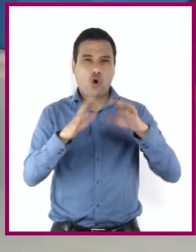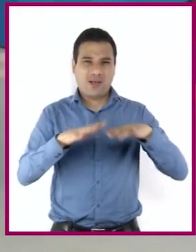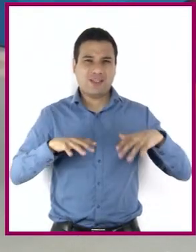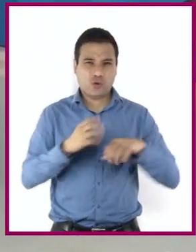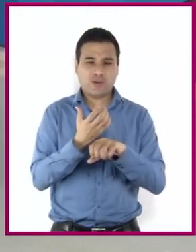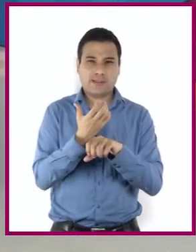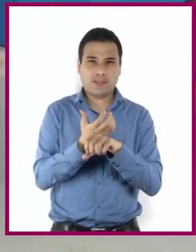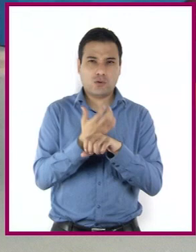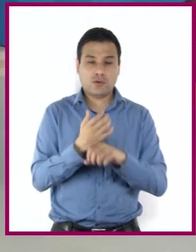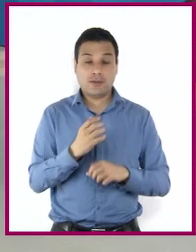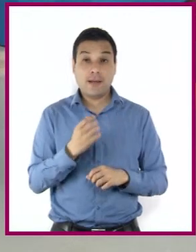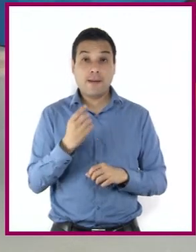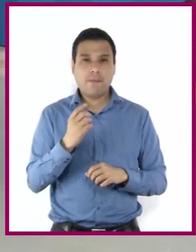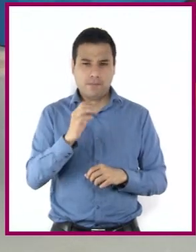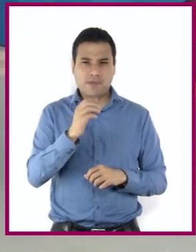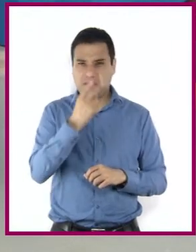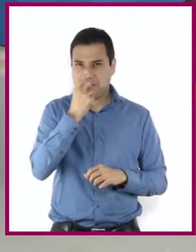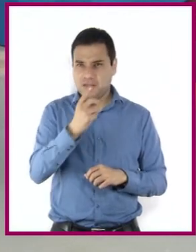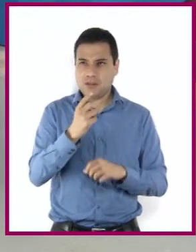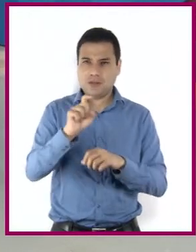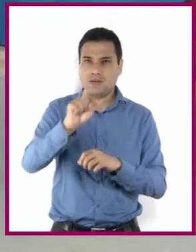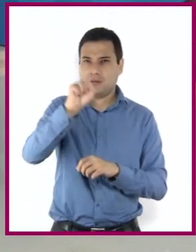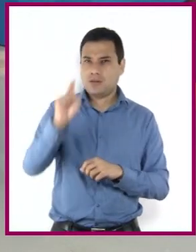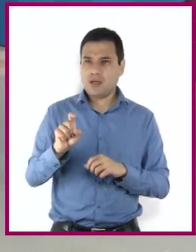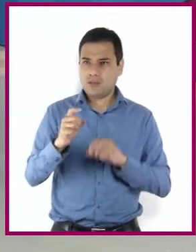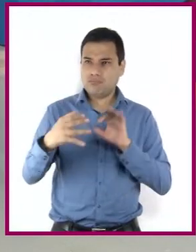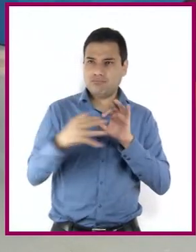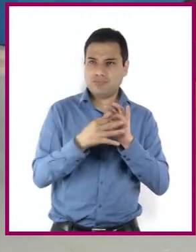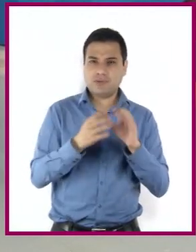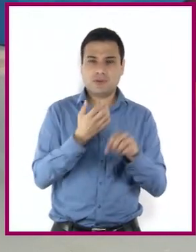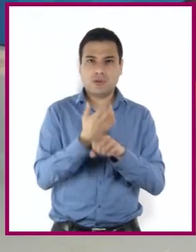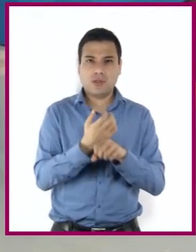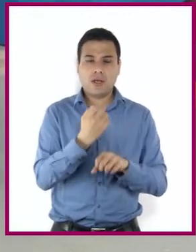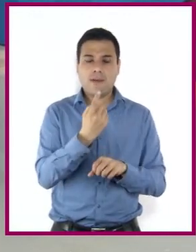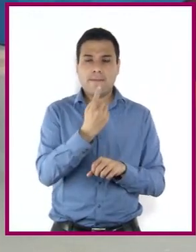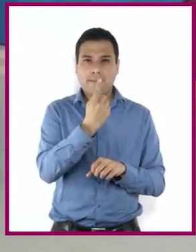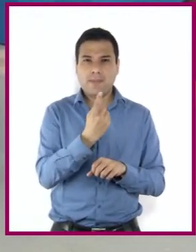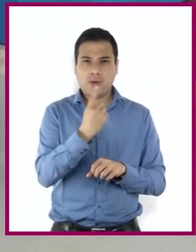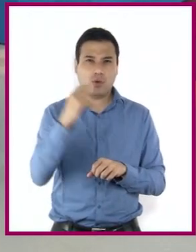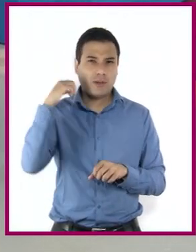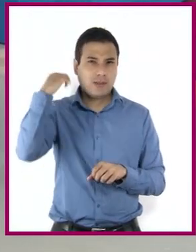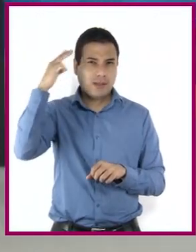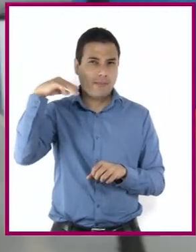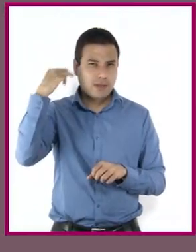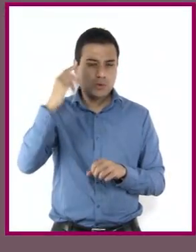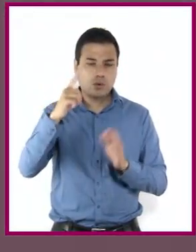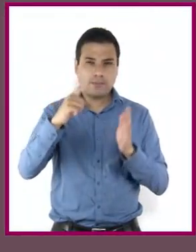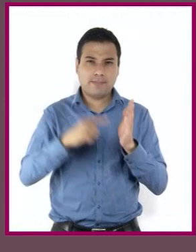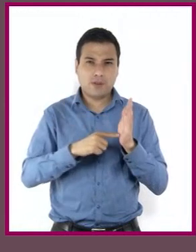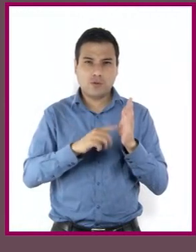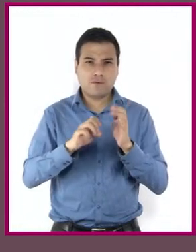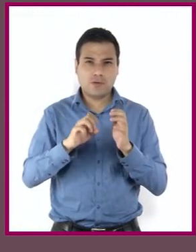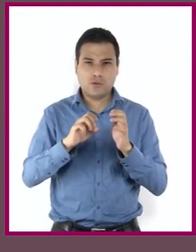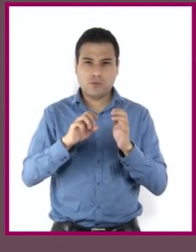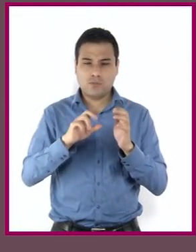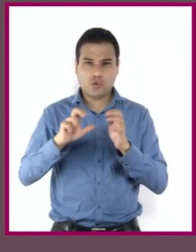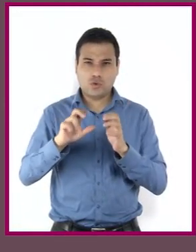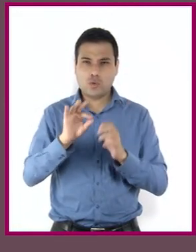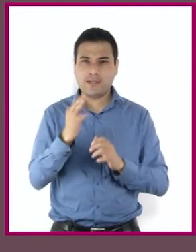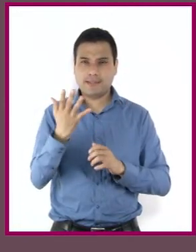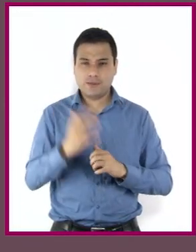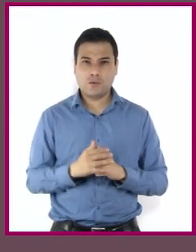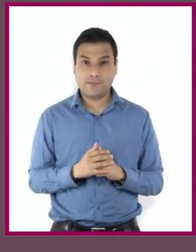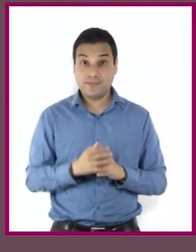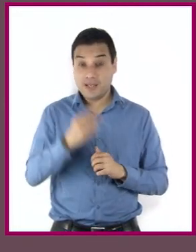la incorporación de Texas a Estados Unidos el 1 de marzo de 1845. Al desconocer